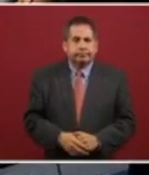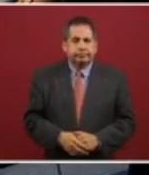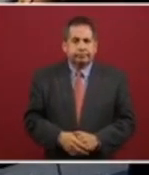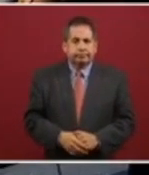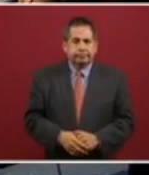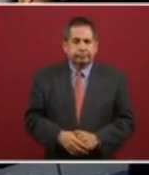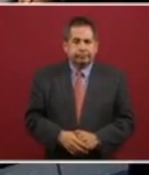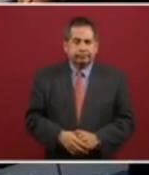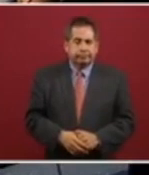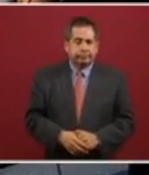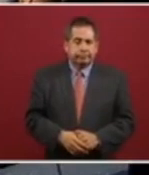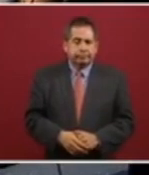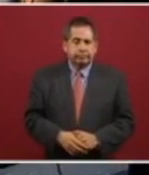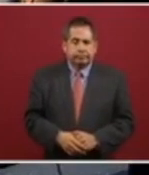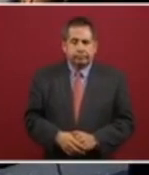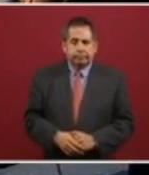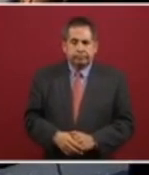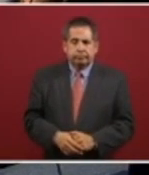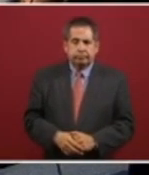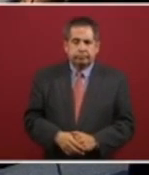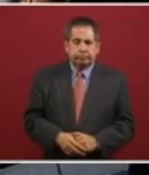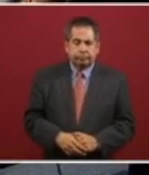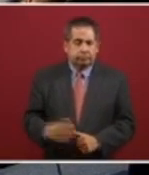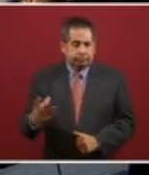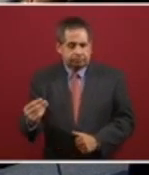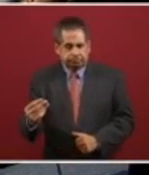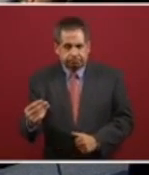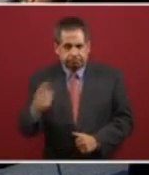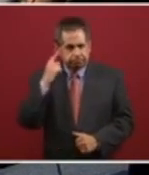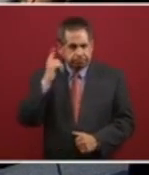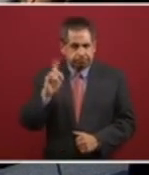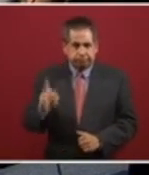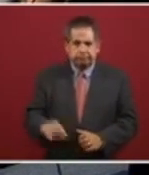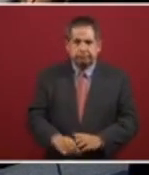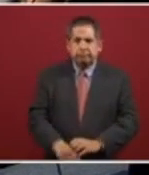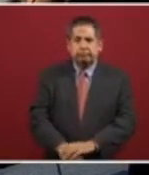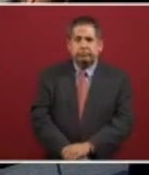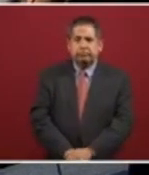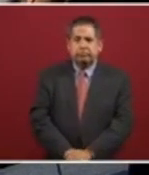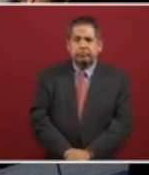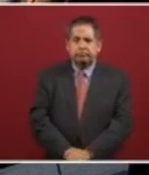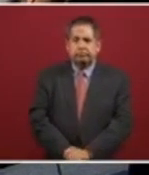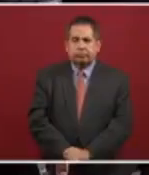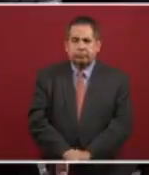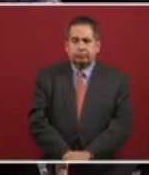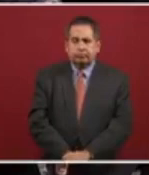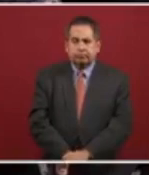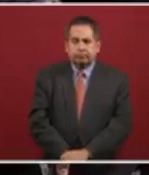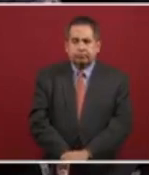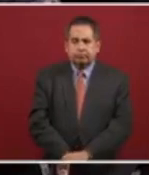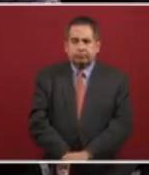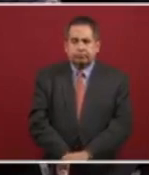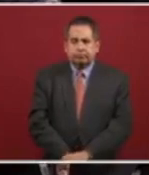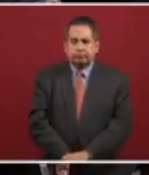sociedad que dice que tachan a los mexicanos de ignorantes por apoyar a su